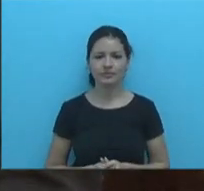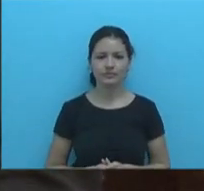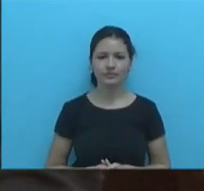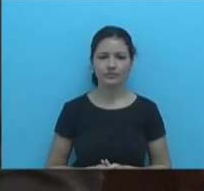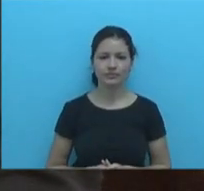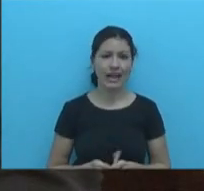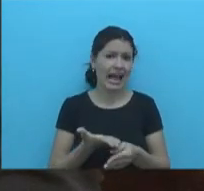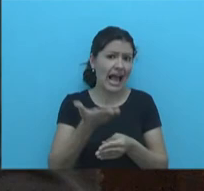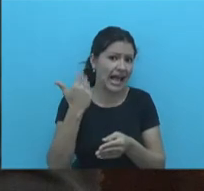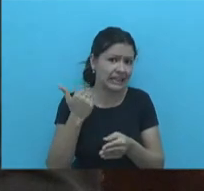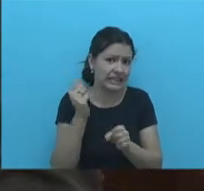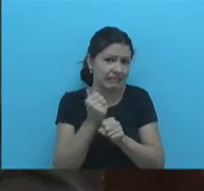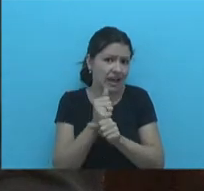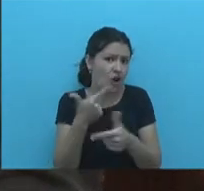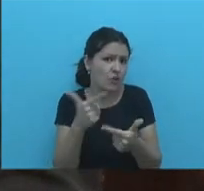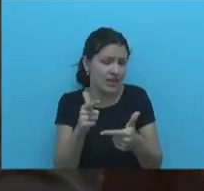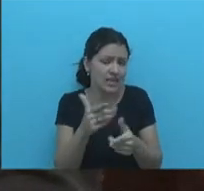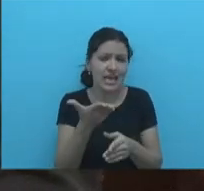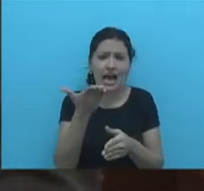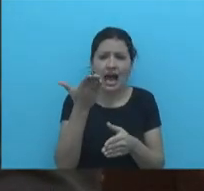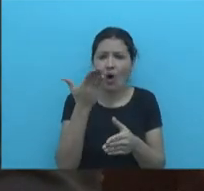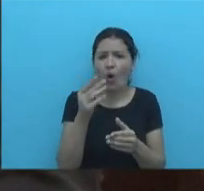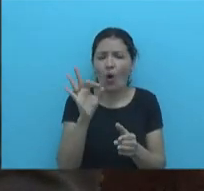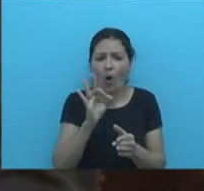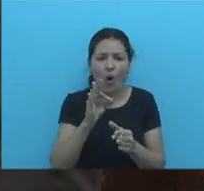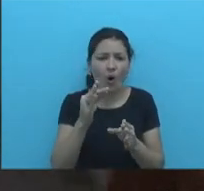ni siquiera a veces no se tenían estudios y con